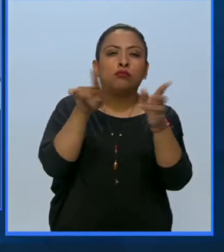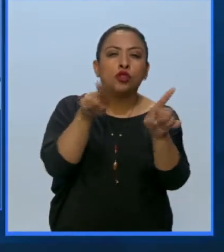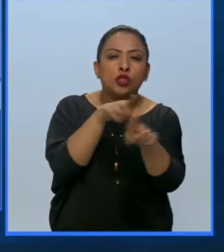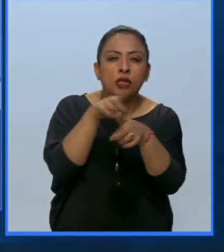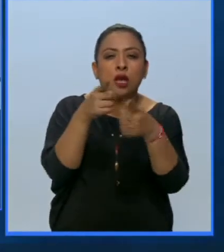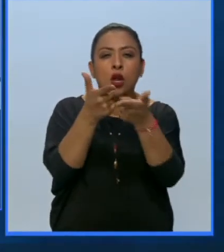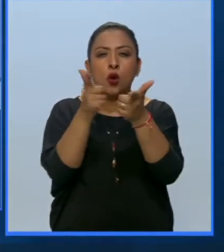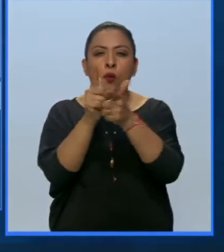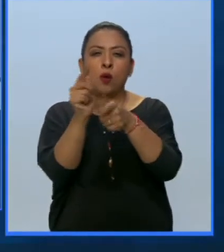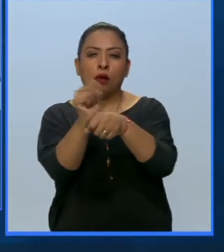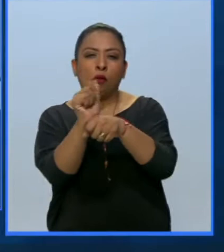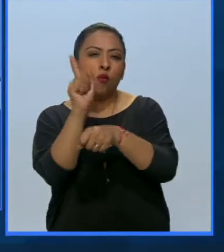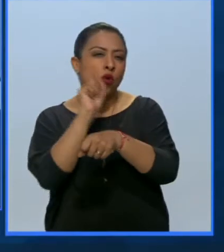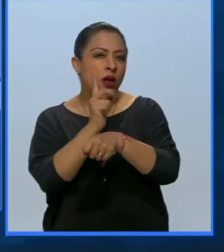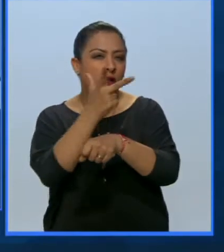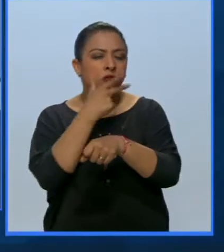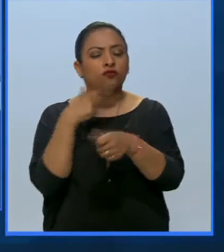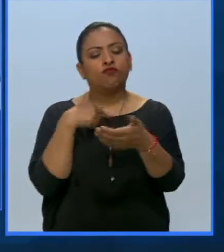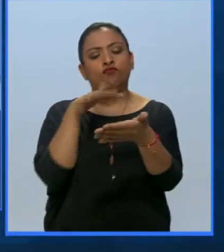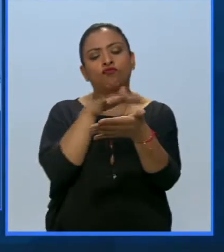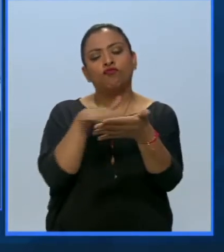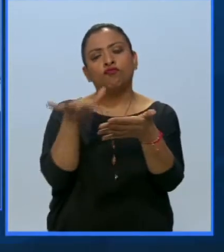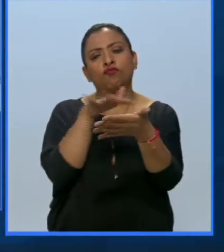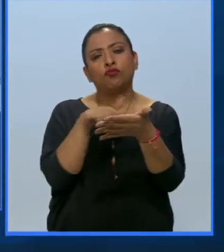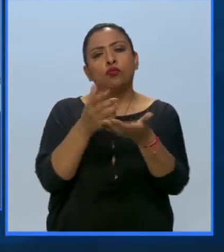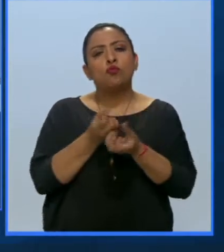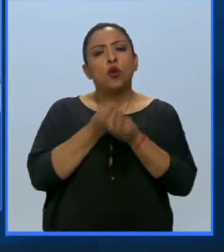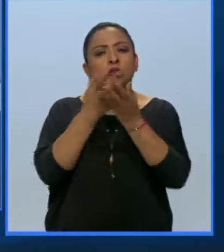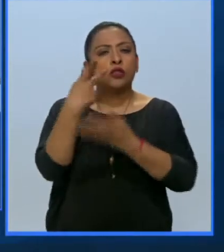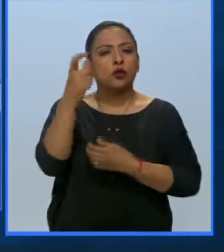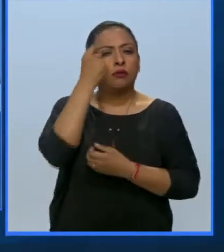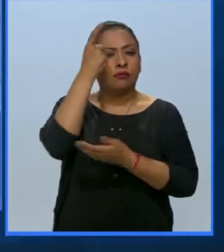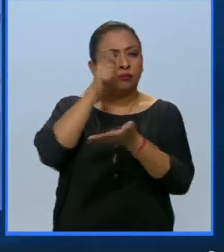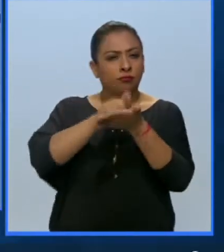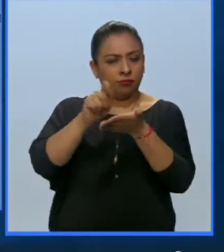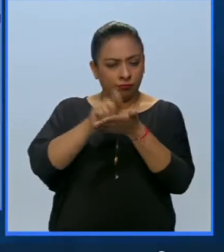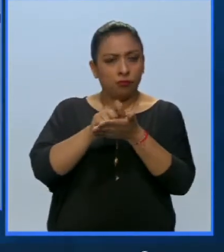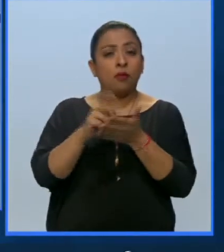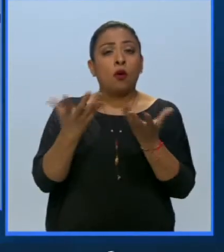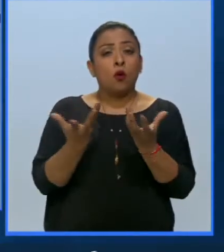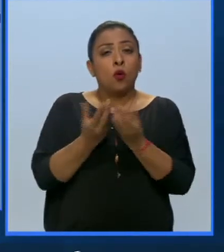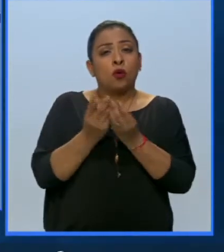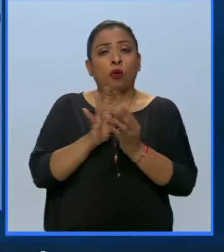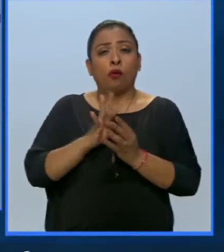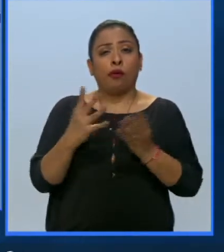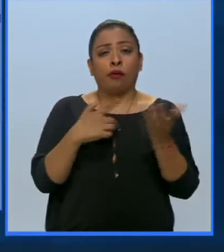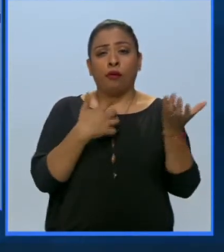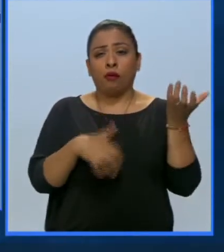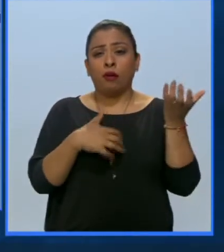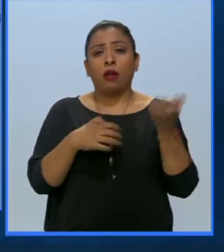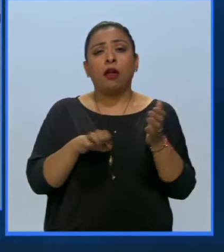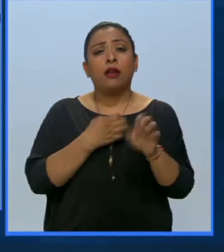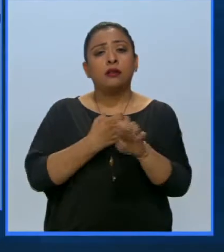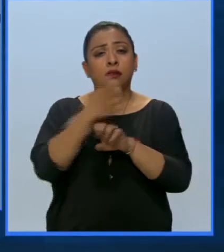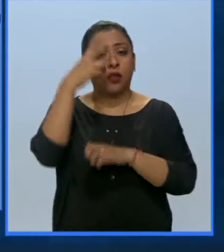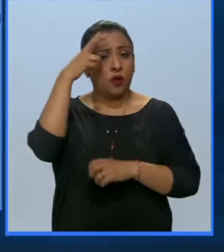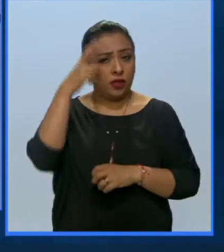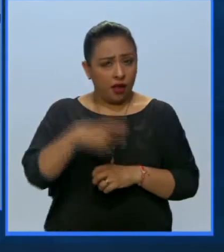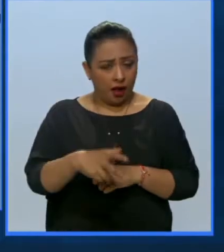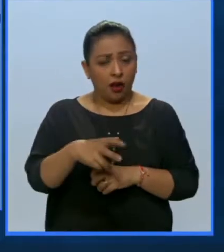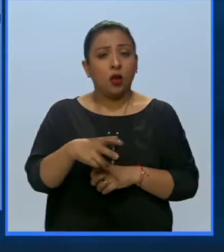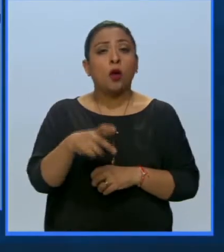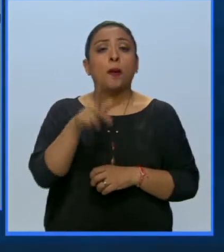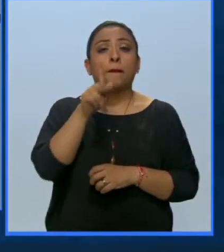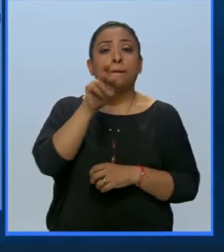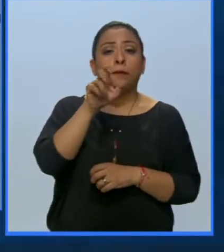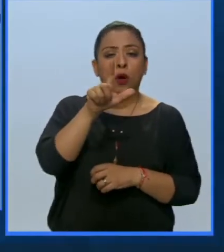grupo de actrices y actores dio lectura a poesías de la homenajeada, acompañados por el cuarteto de guitarras del Estado de Hidalgo. En tanto,